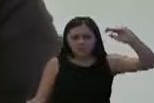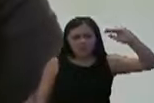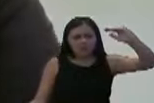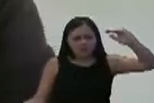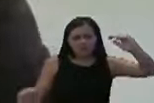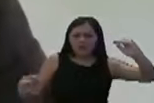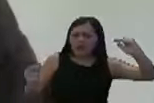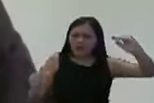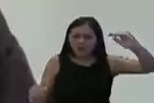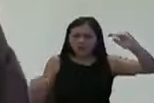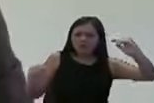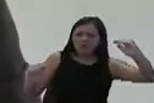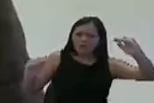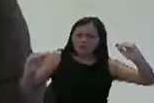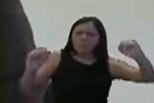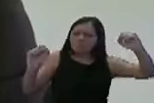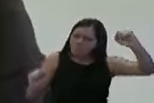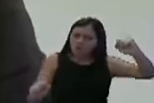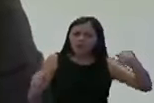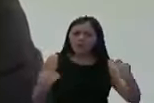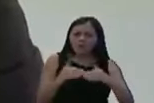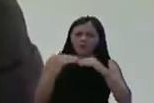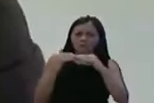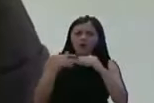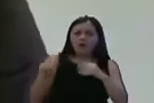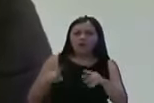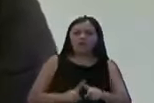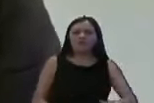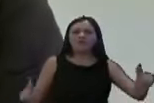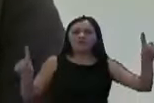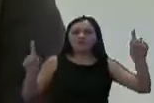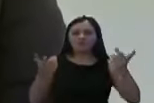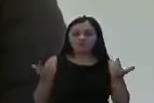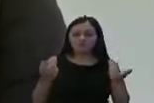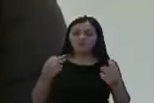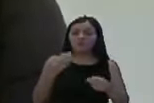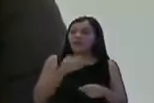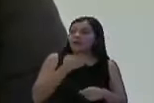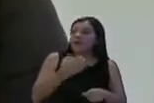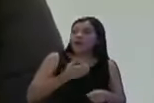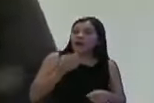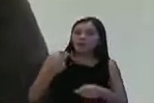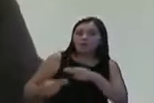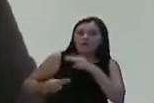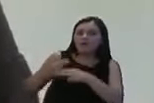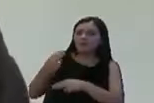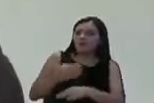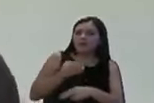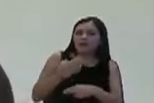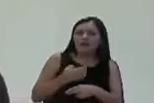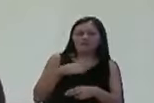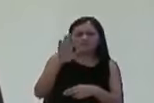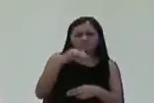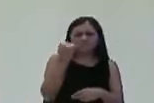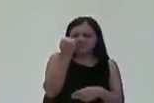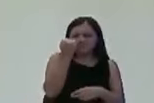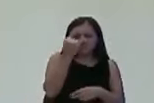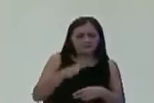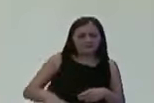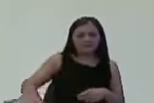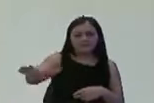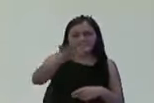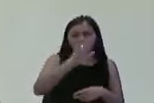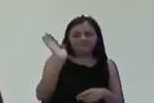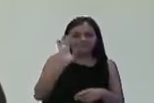inicio desde el nacimiento reclaman tanto por sus herencias Aquí hay muchos hermanos indígenas a